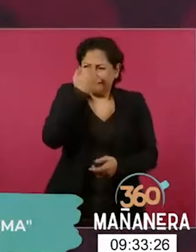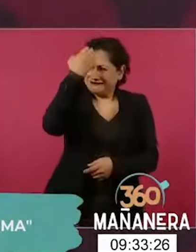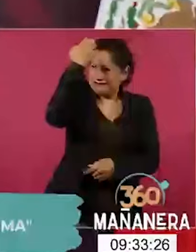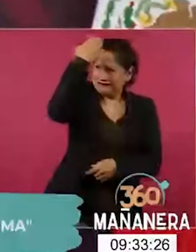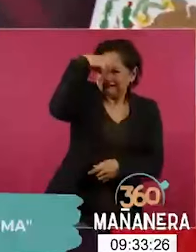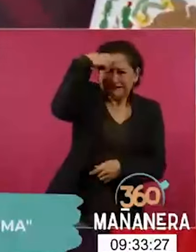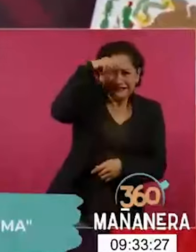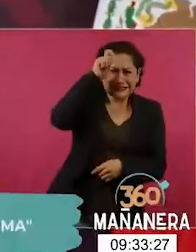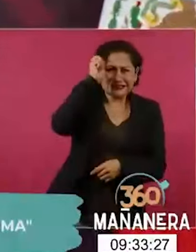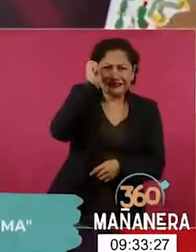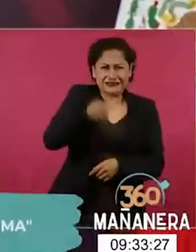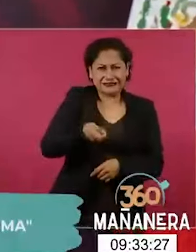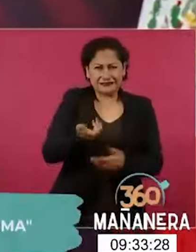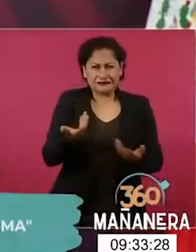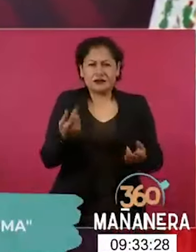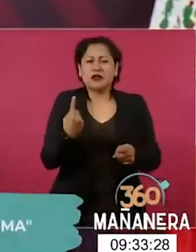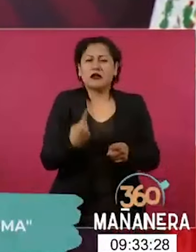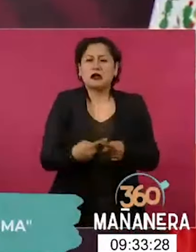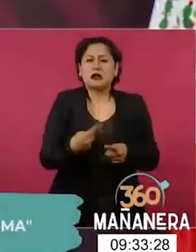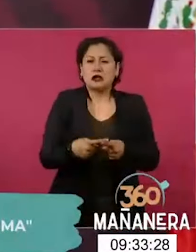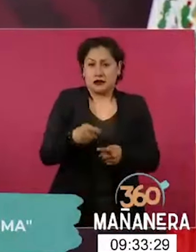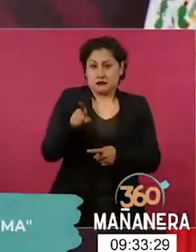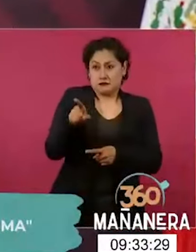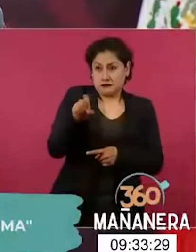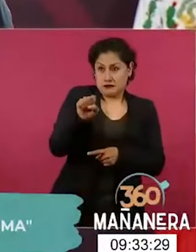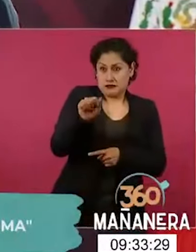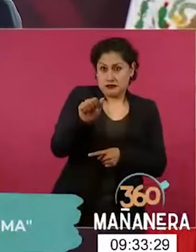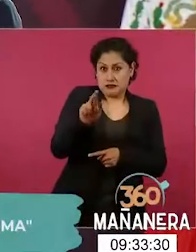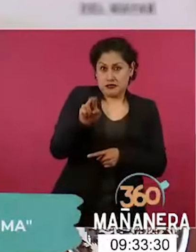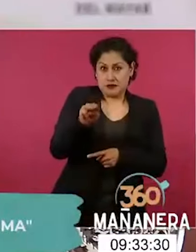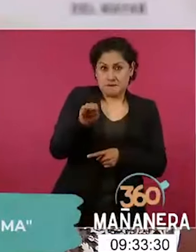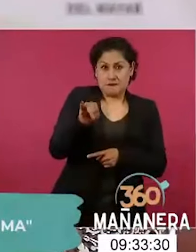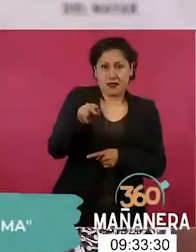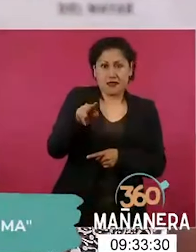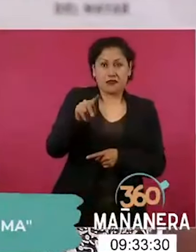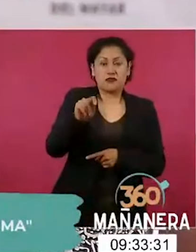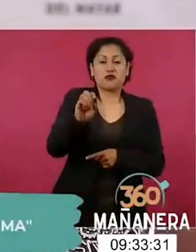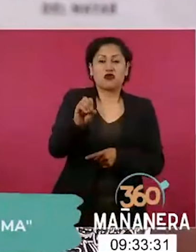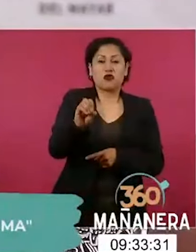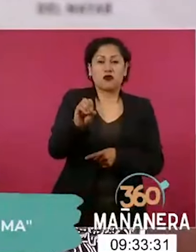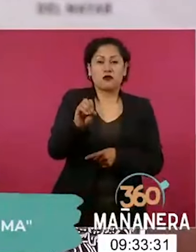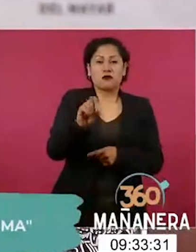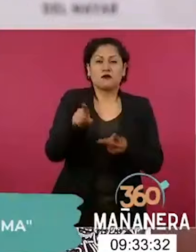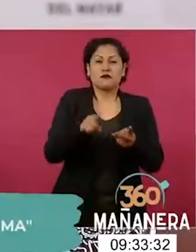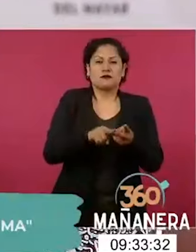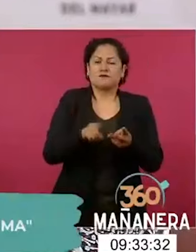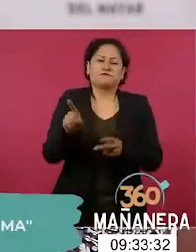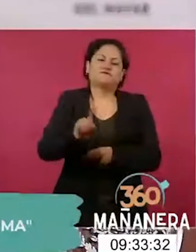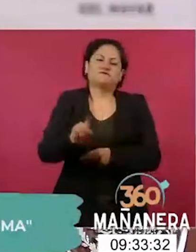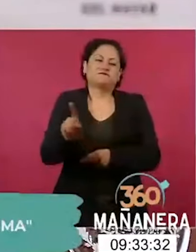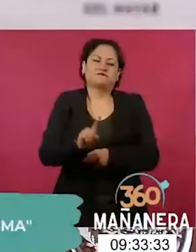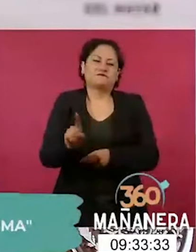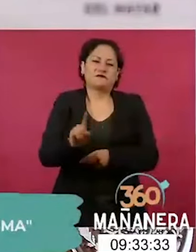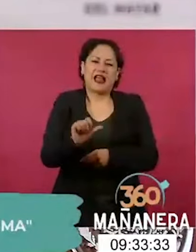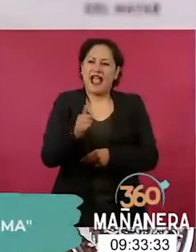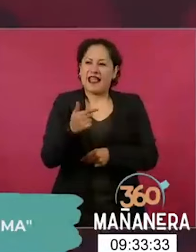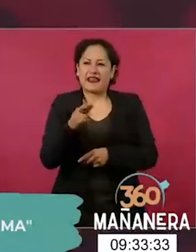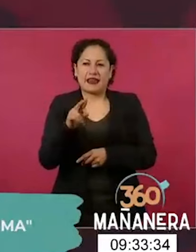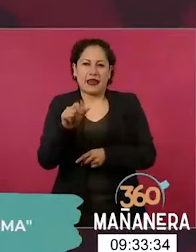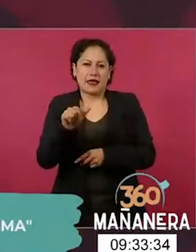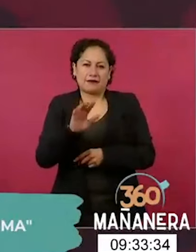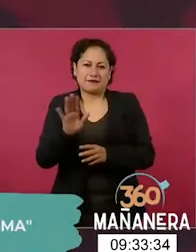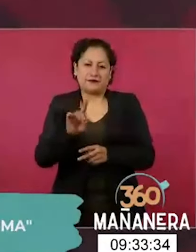reforma Sarmiento este no no escribe Aguilar este crause